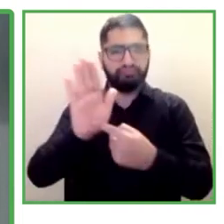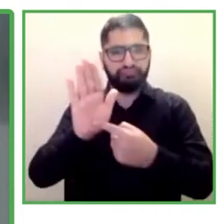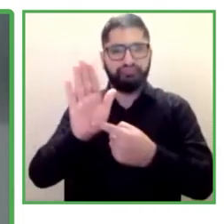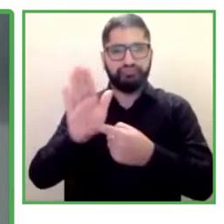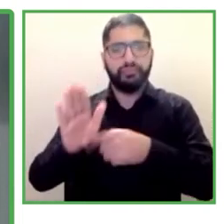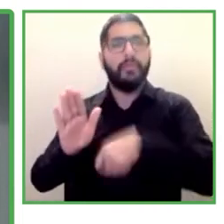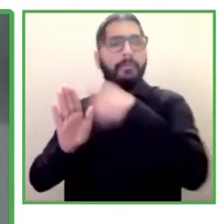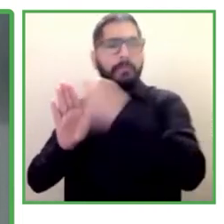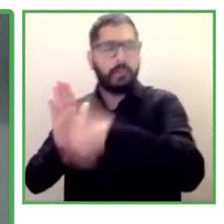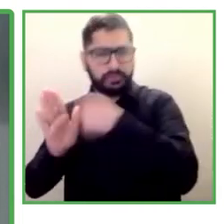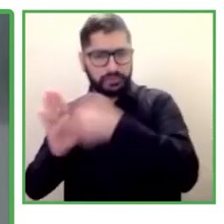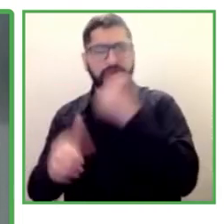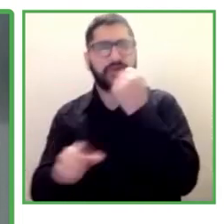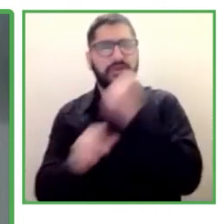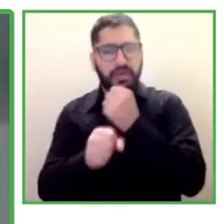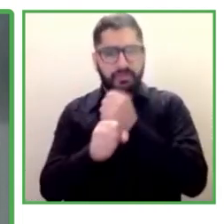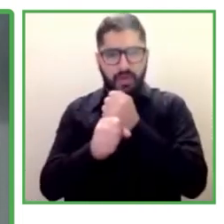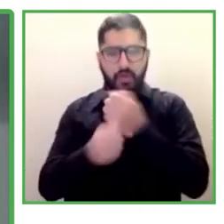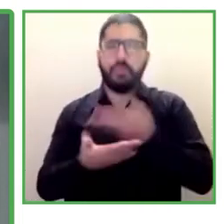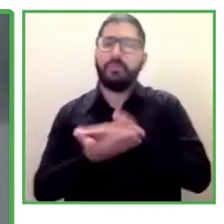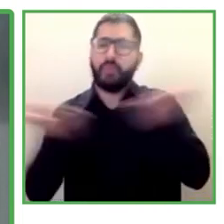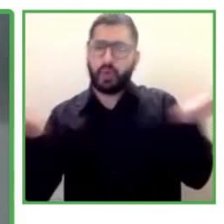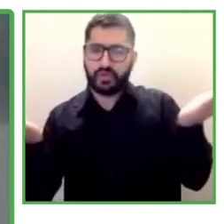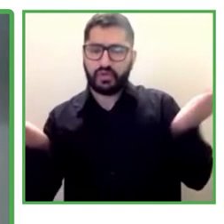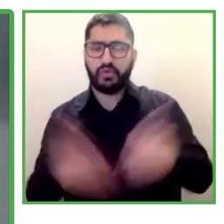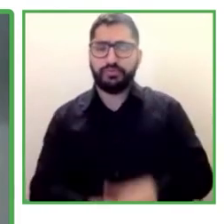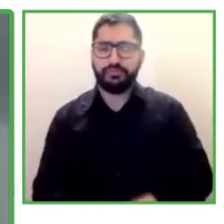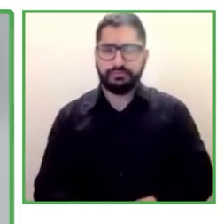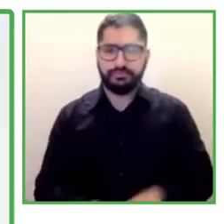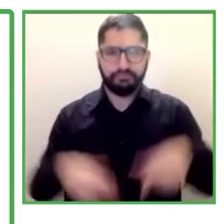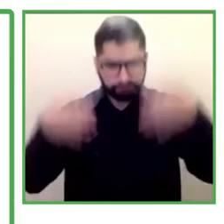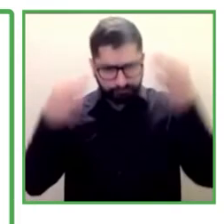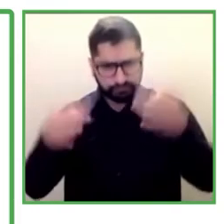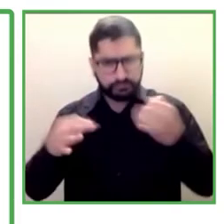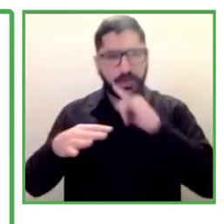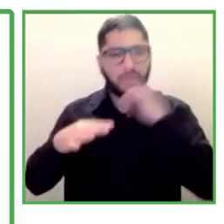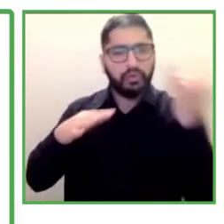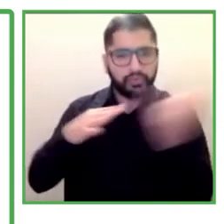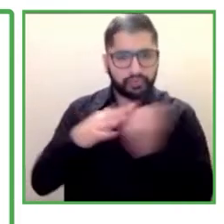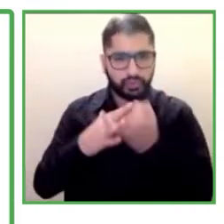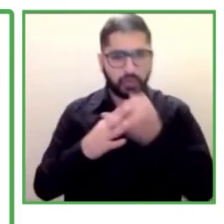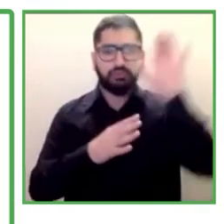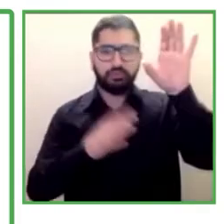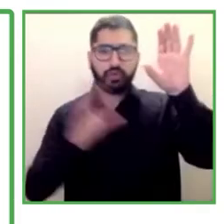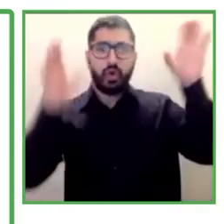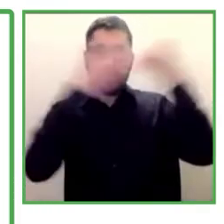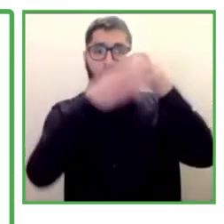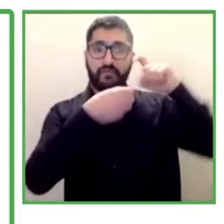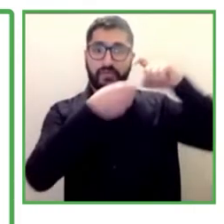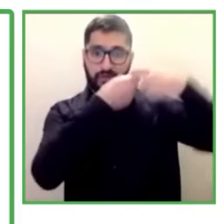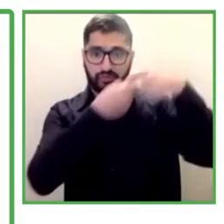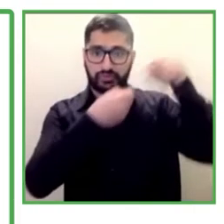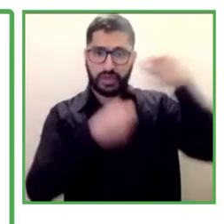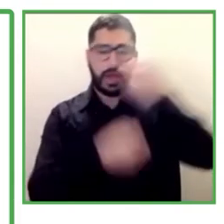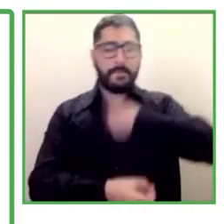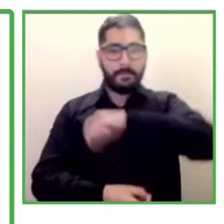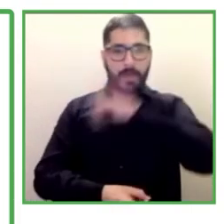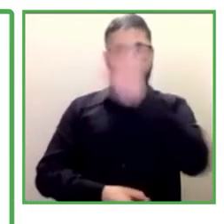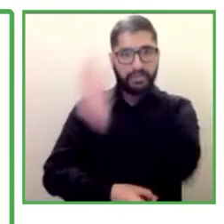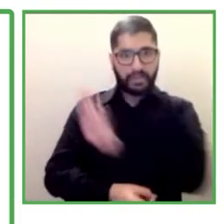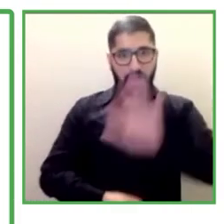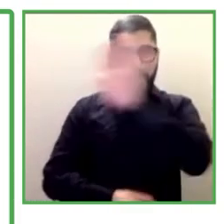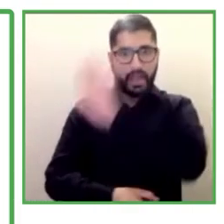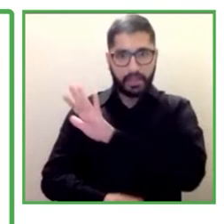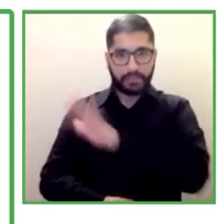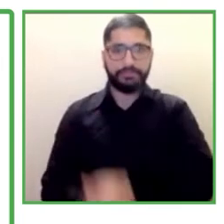Plena Inclusión, de la Confederación Plena Inclusión España. Plena Inclusión España es la organización que representa